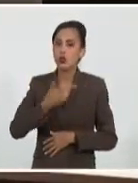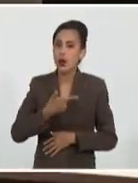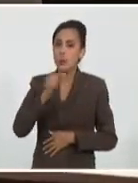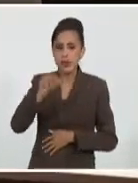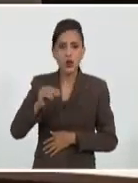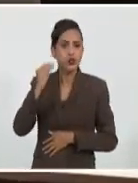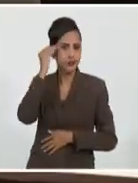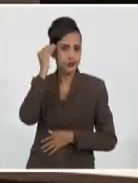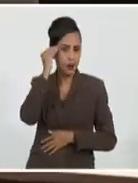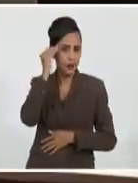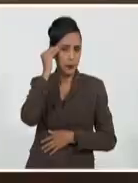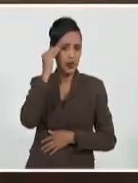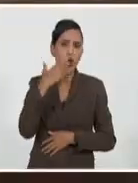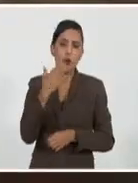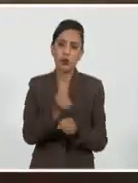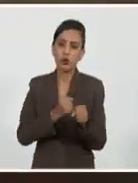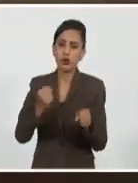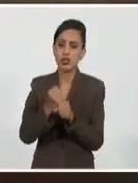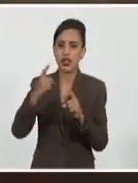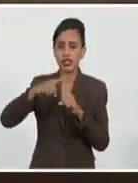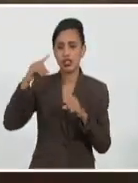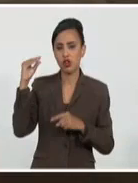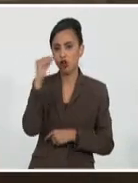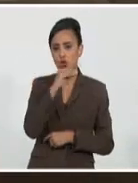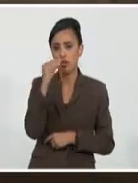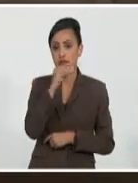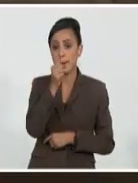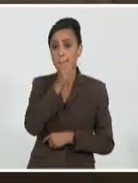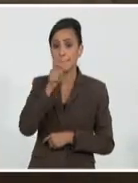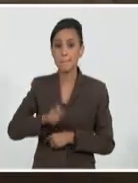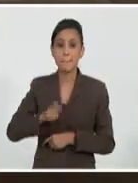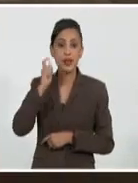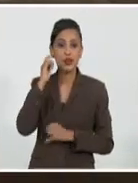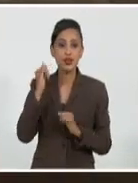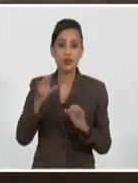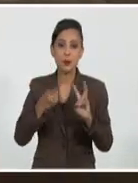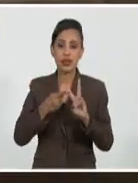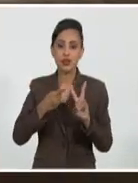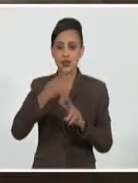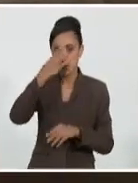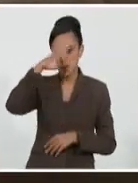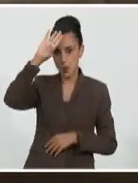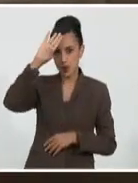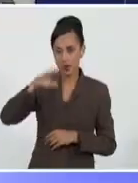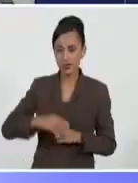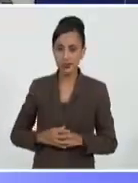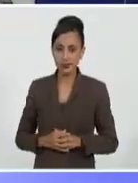uso de las tecnologías. Talía González, Sistema Informativo de la Televisión Cubana.